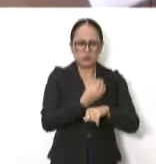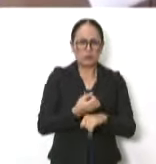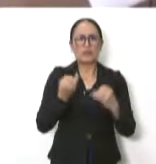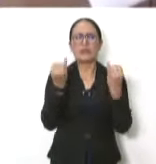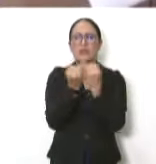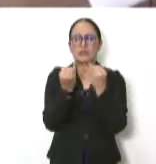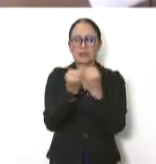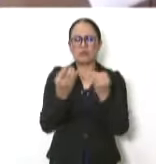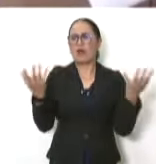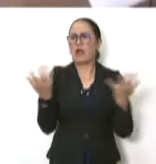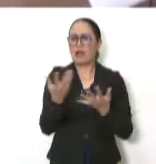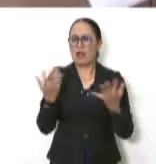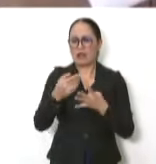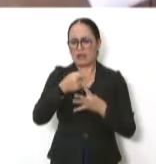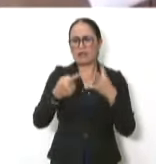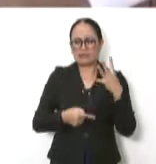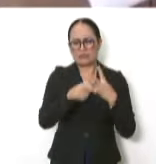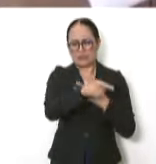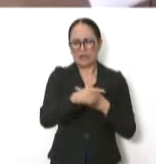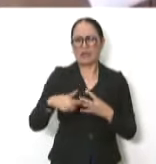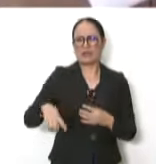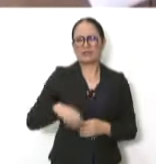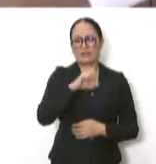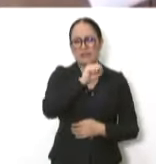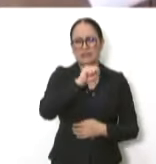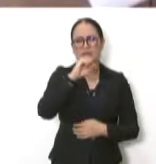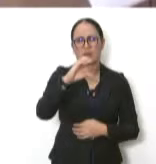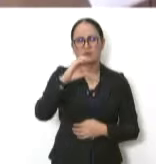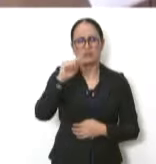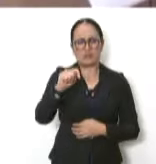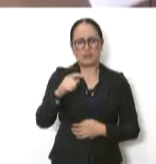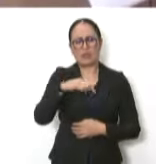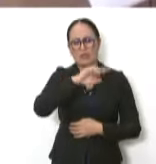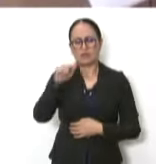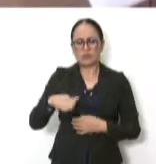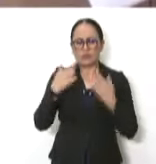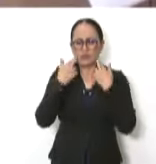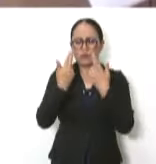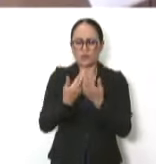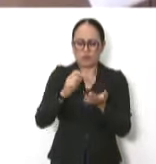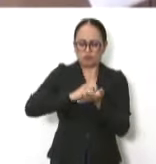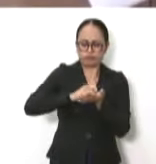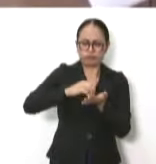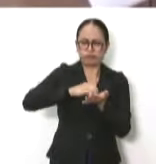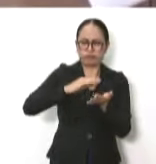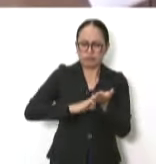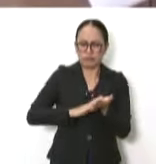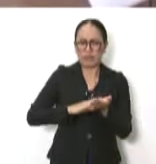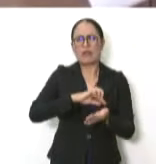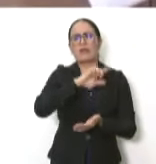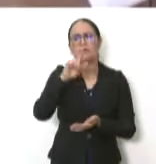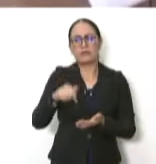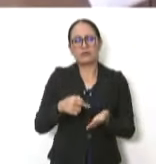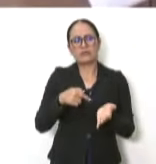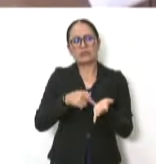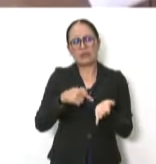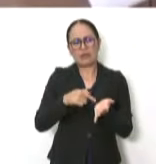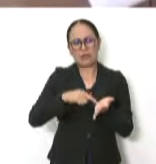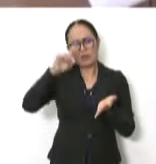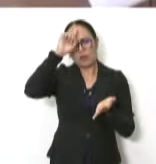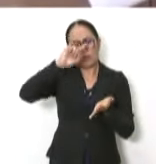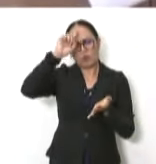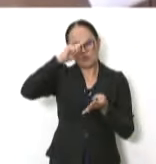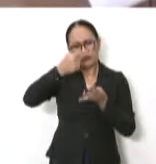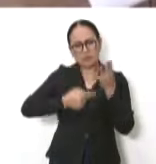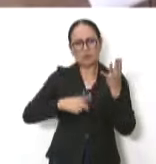acciones instrumentadas por la dependencia como resultado de dichas reuniones, de conformidad con lo señalado con la